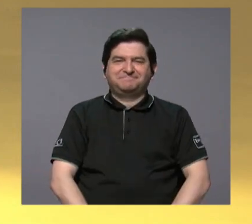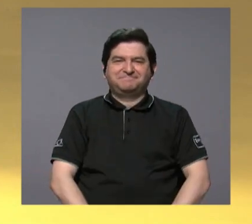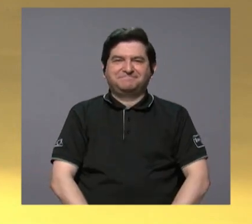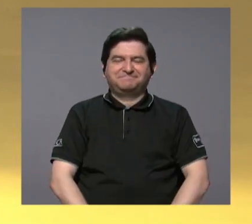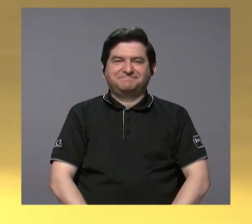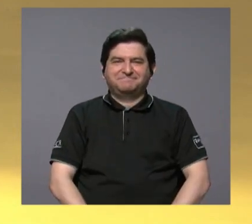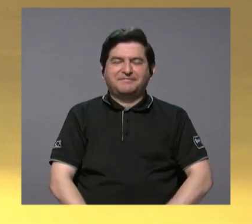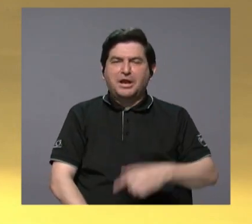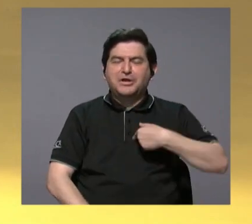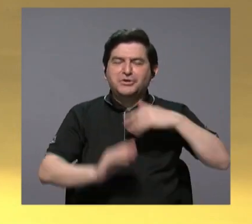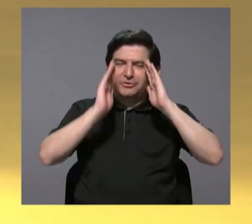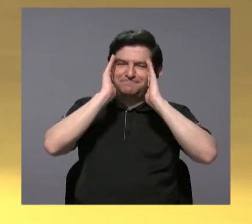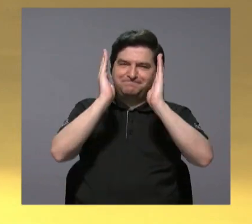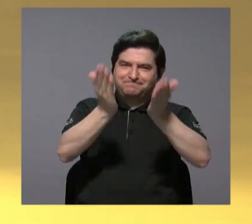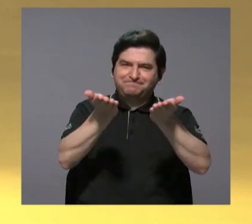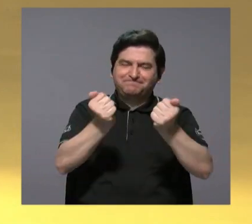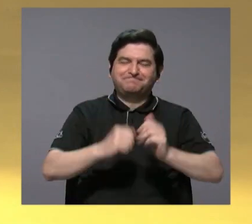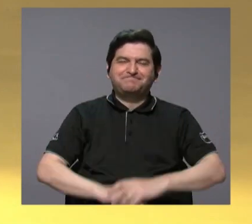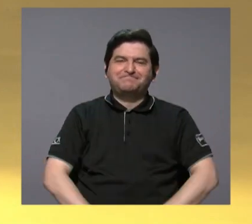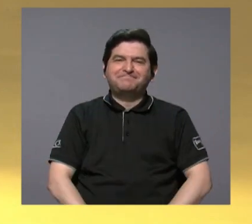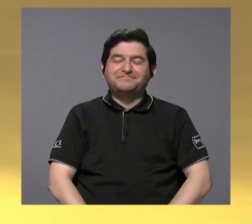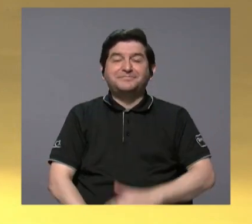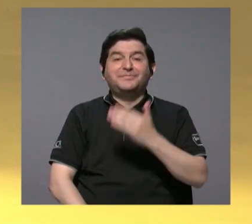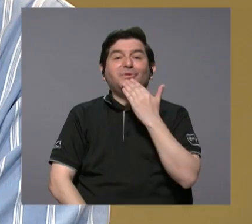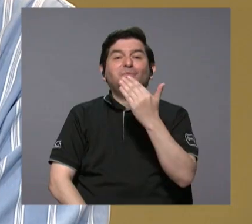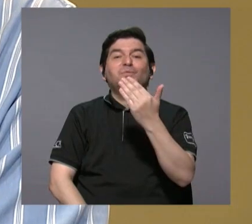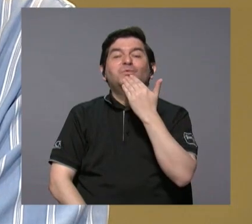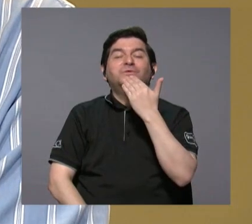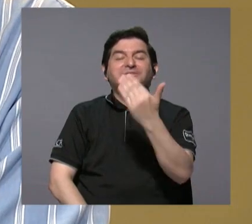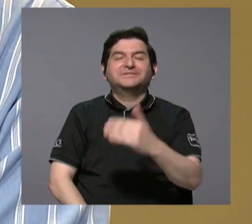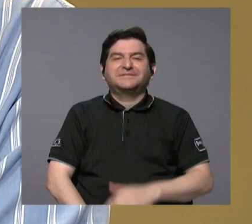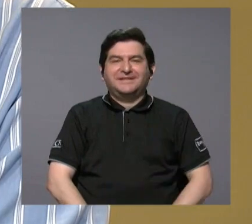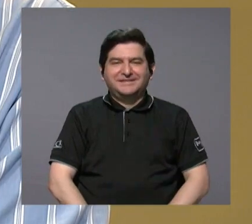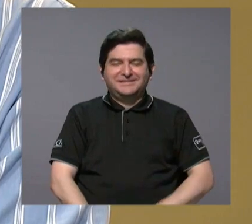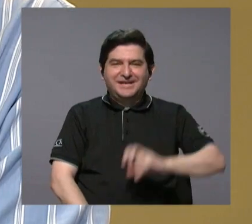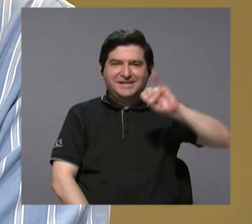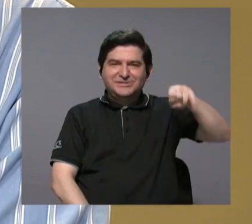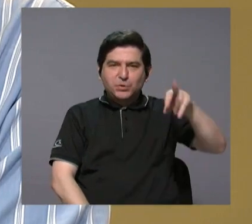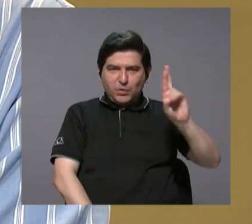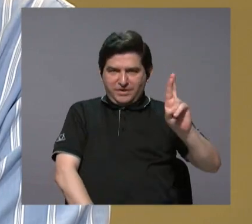Y le escucho, don Alejandro. Muchas gracias, don Juan Rafael.